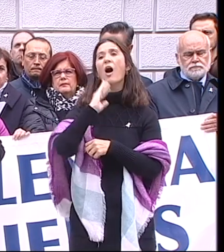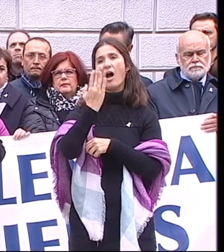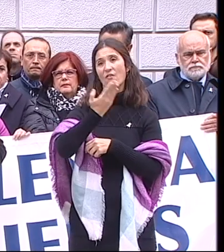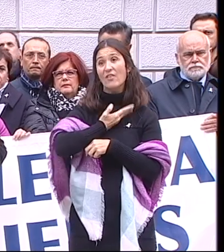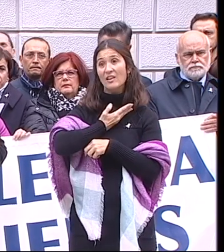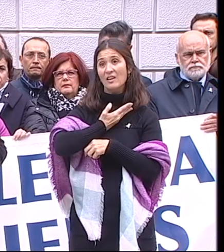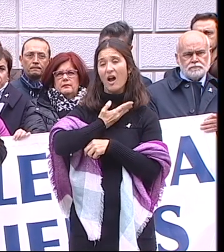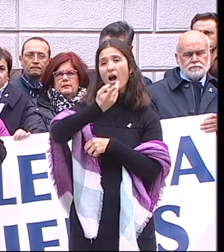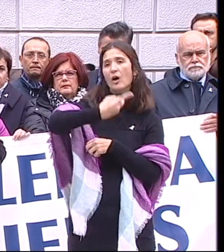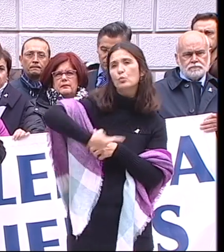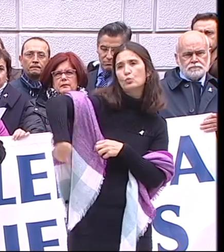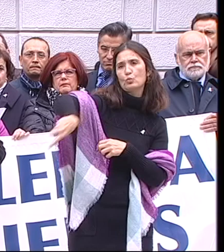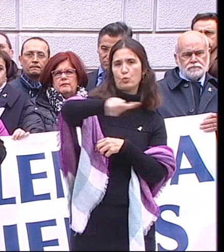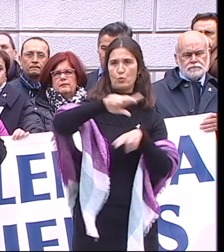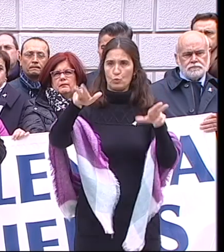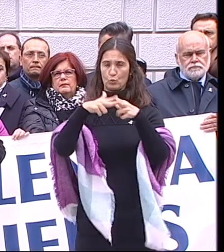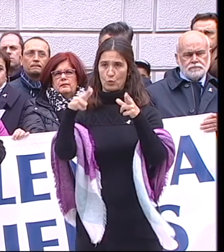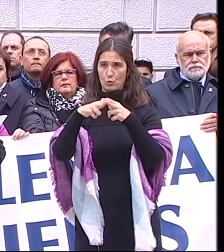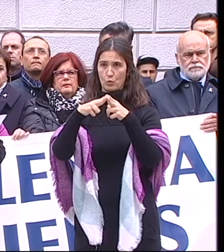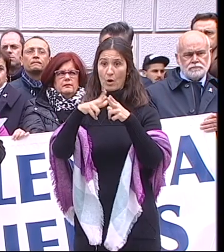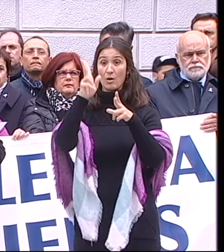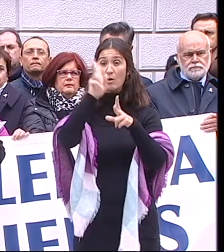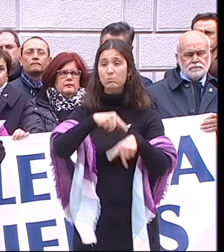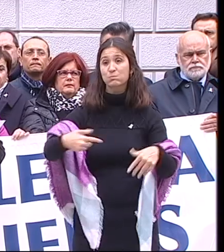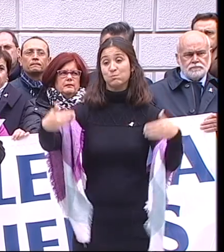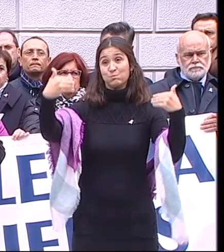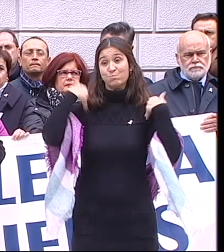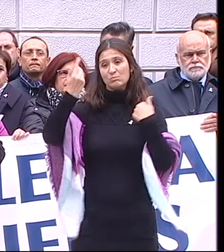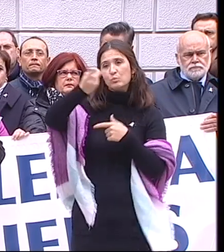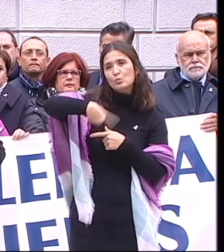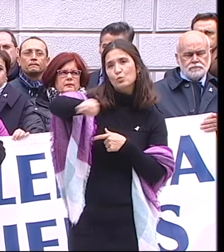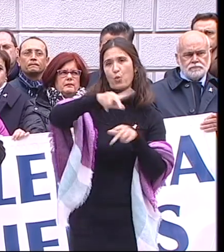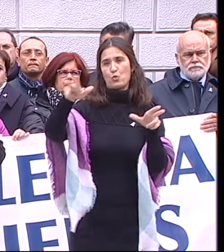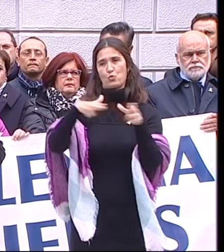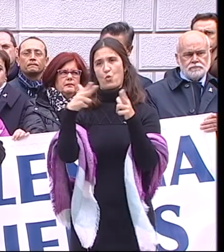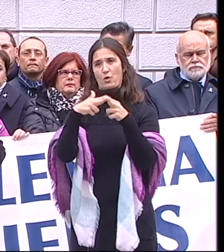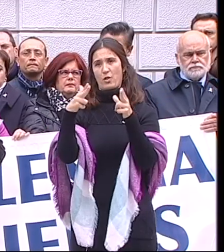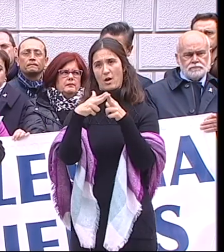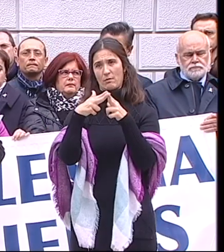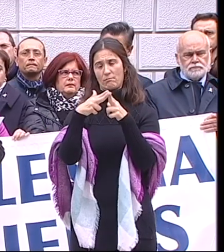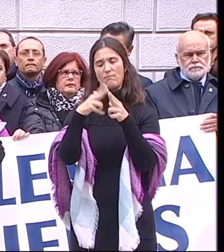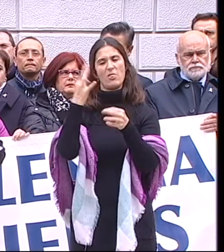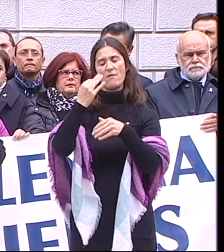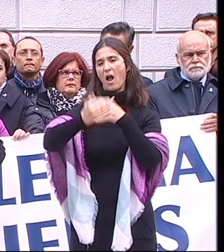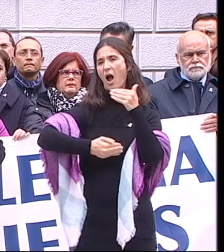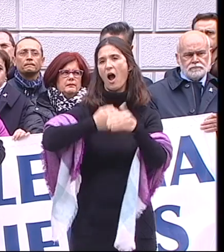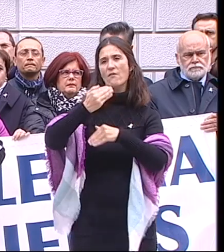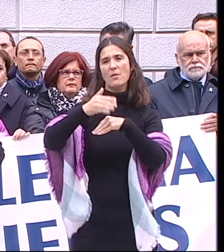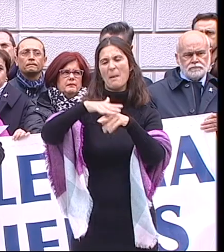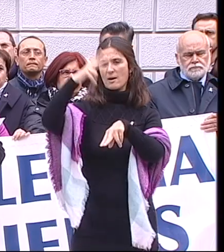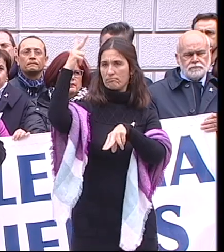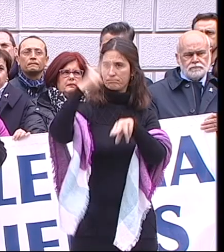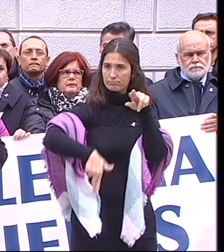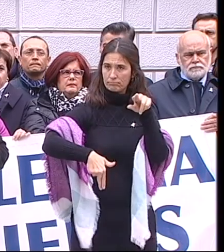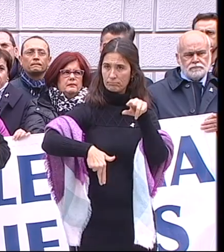al conjunto de la sociedad y corresponde a la sociedad en su conjunto avanzar en su